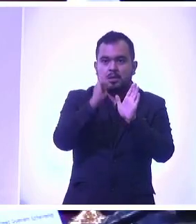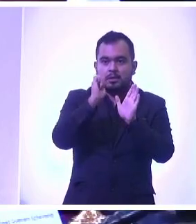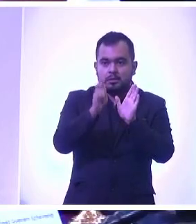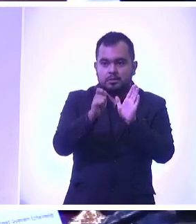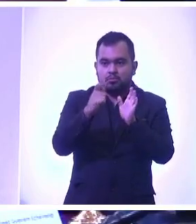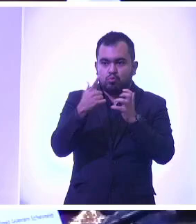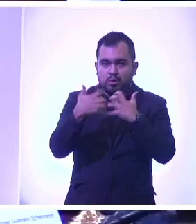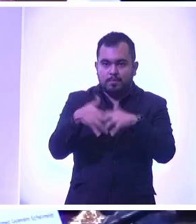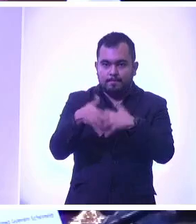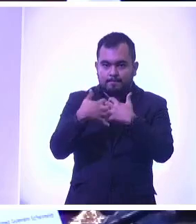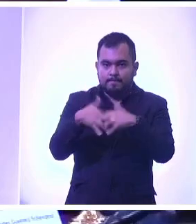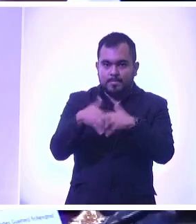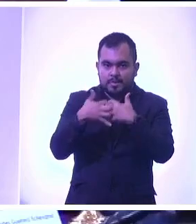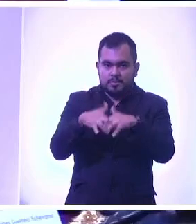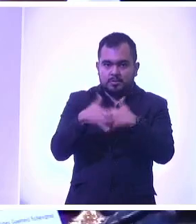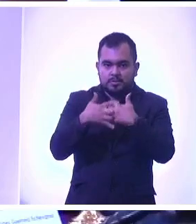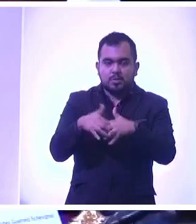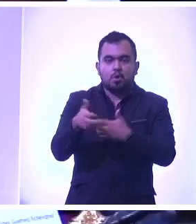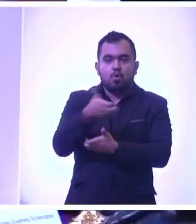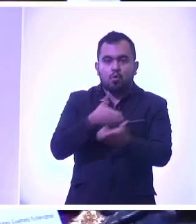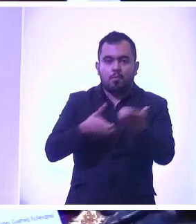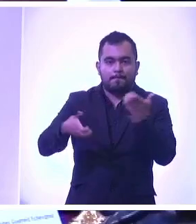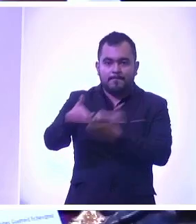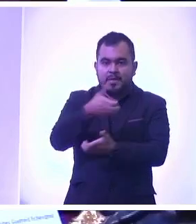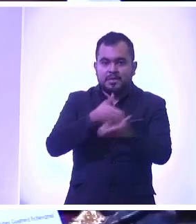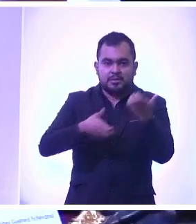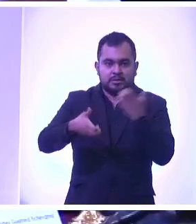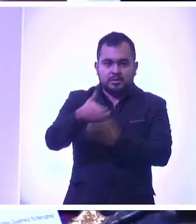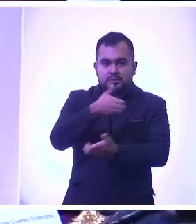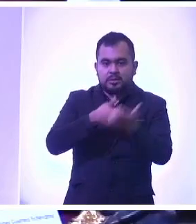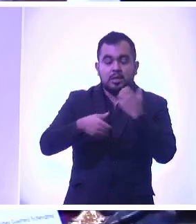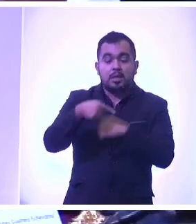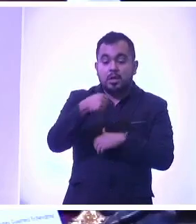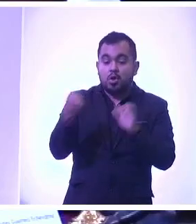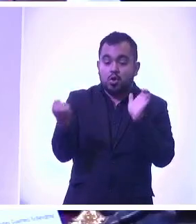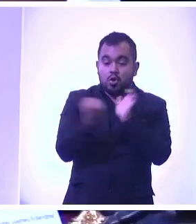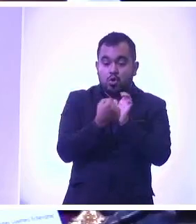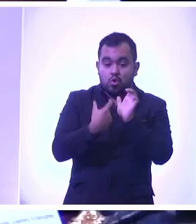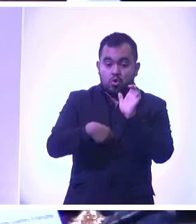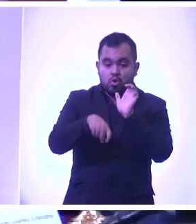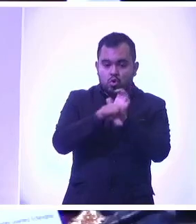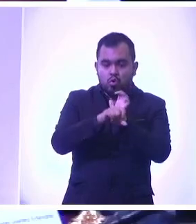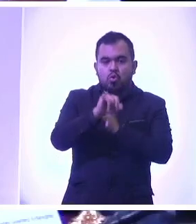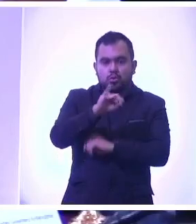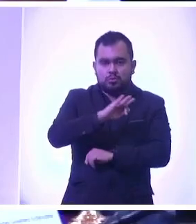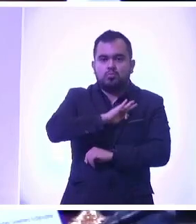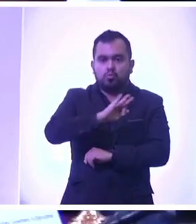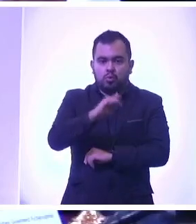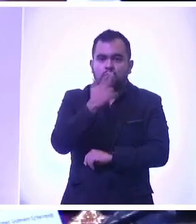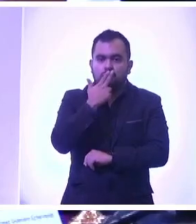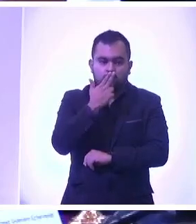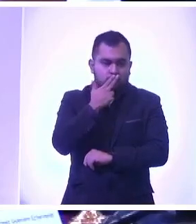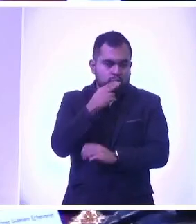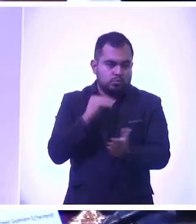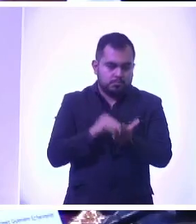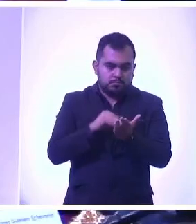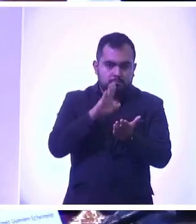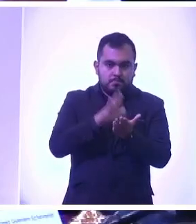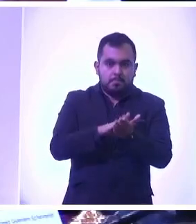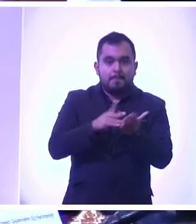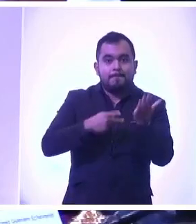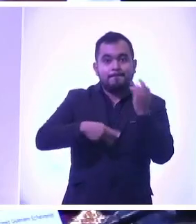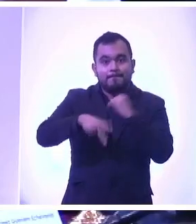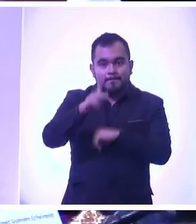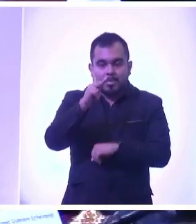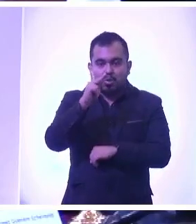una empresa es una imagen comercial no como tal los logotipos sí se pueden utilizar No si se pueden plas siempre y cuando se